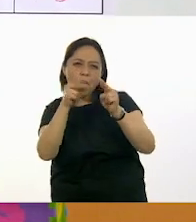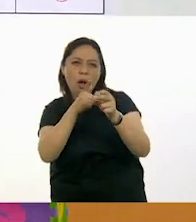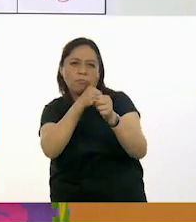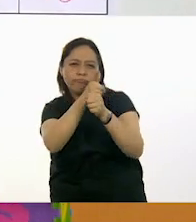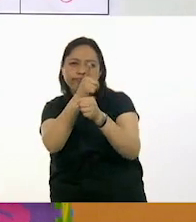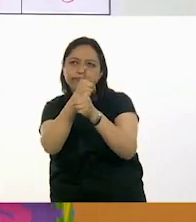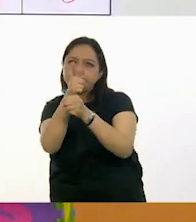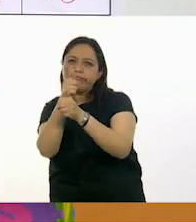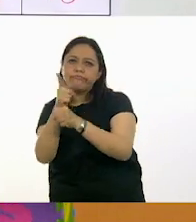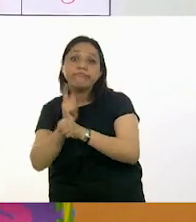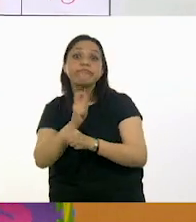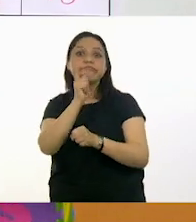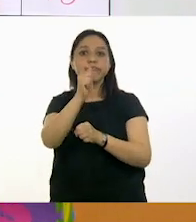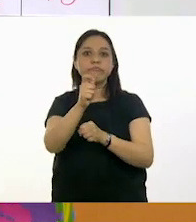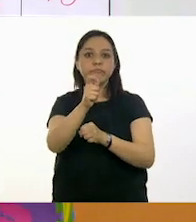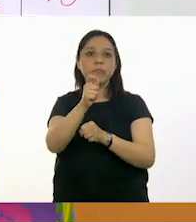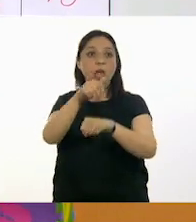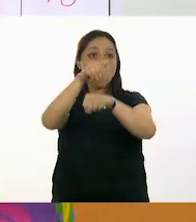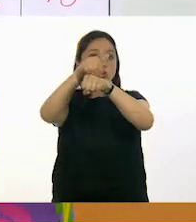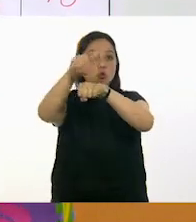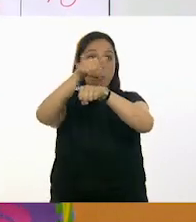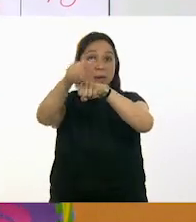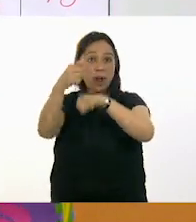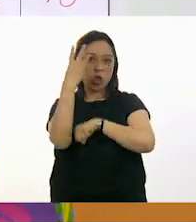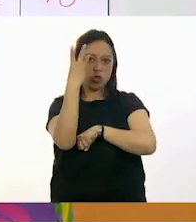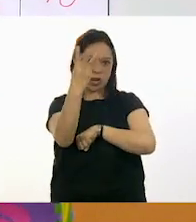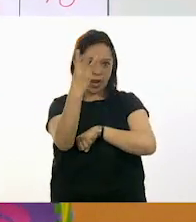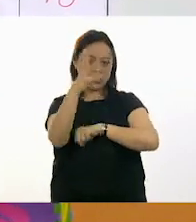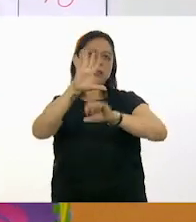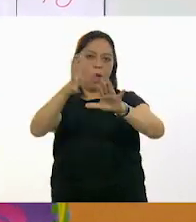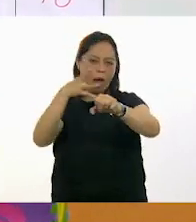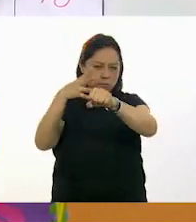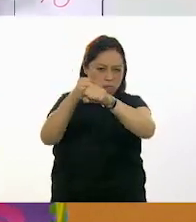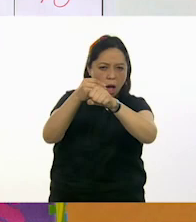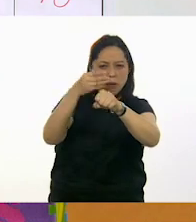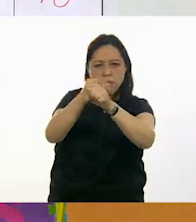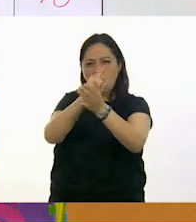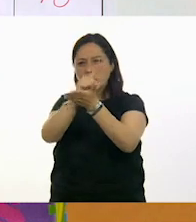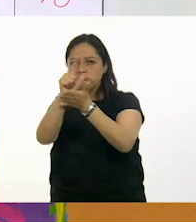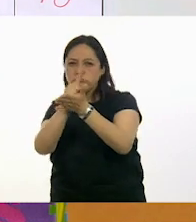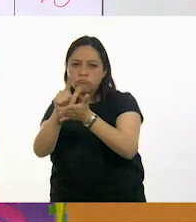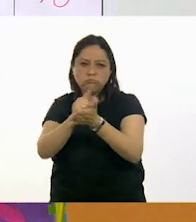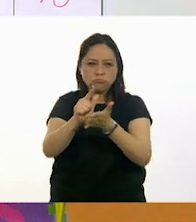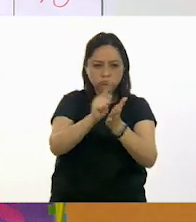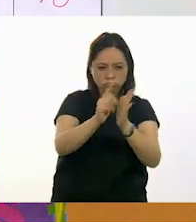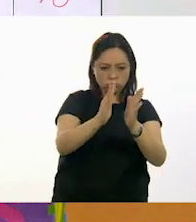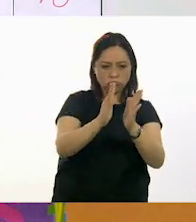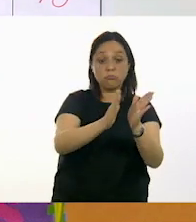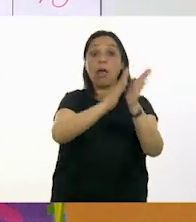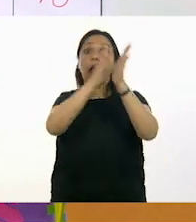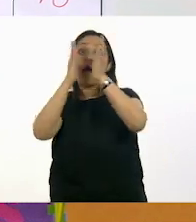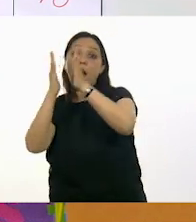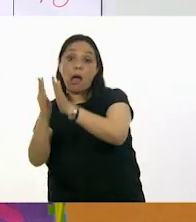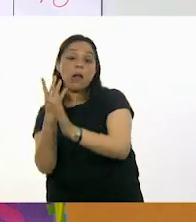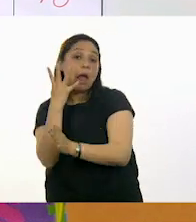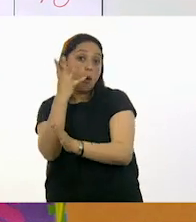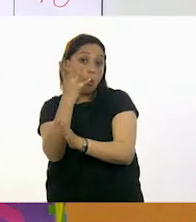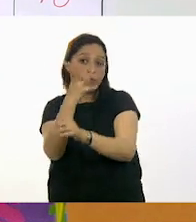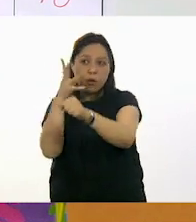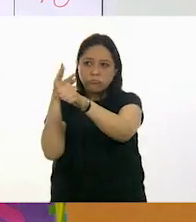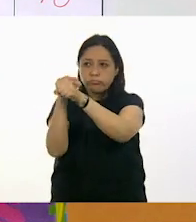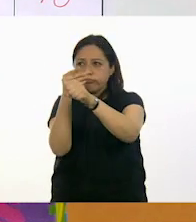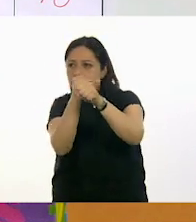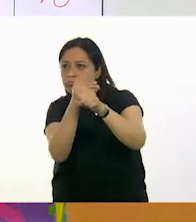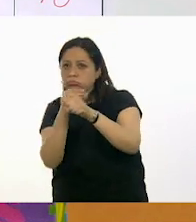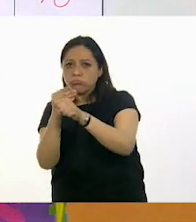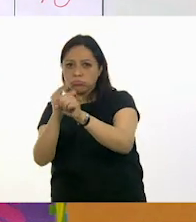cuenta, ajá, que a la pista 3 ya le dieron mantenimiento. ¿Cierto? A la pista 4 ya también le dieron mantenimiento. Claro. A la pista 2